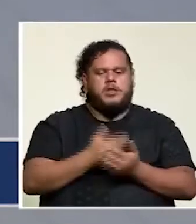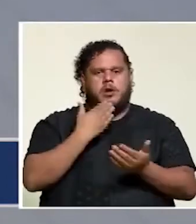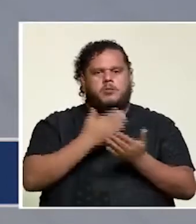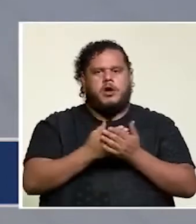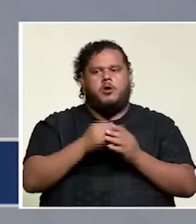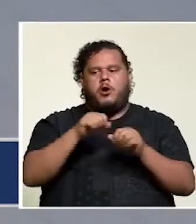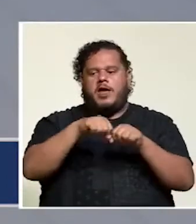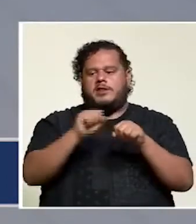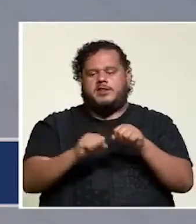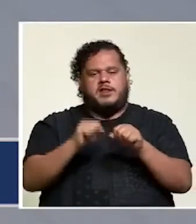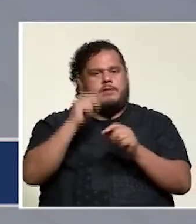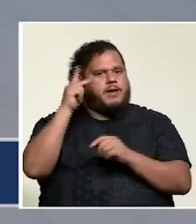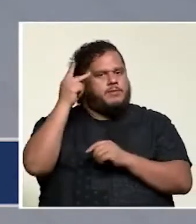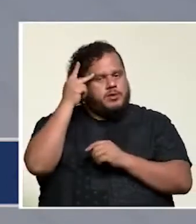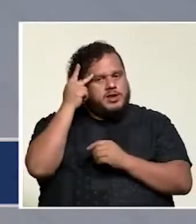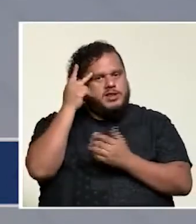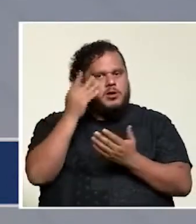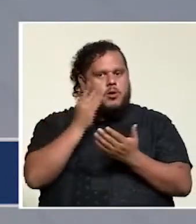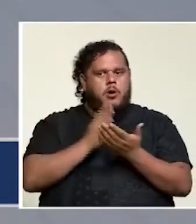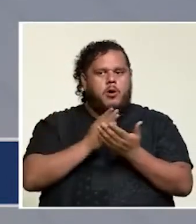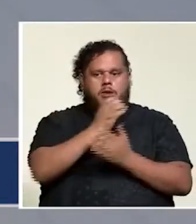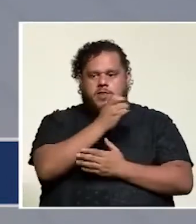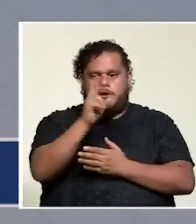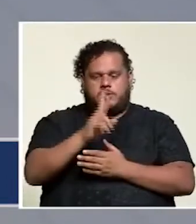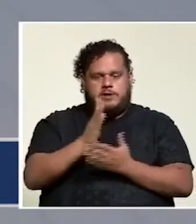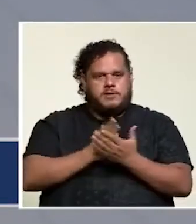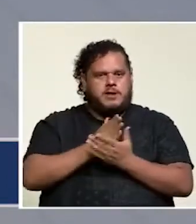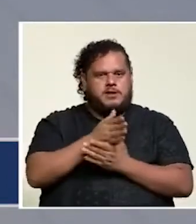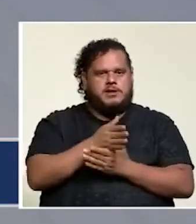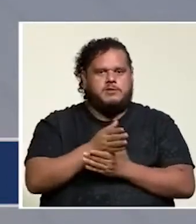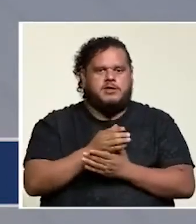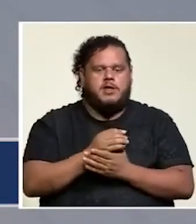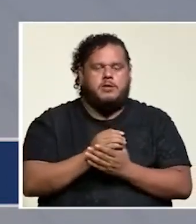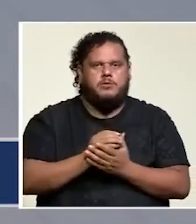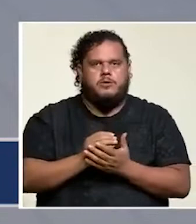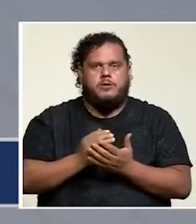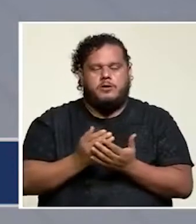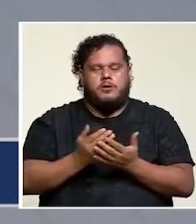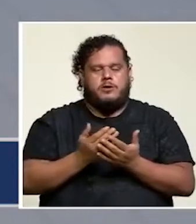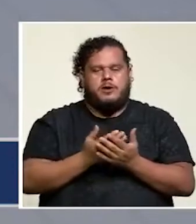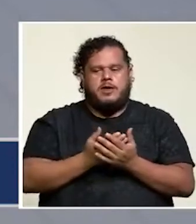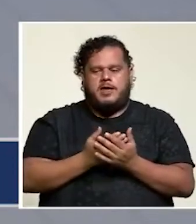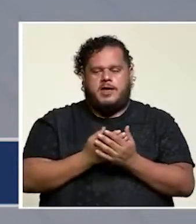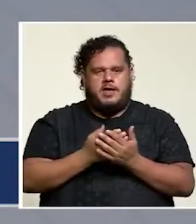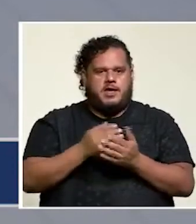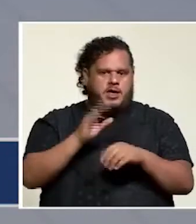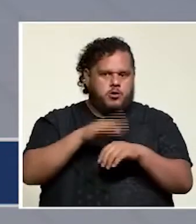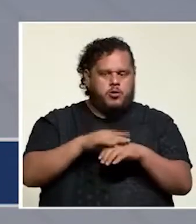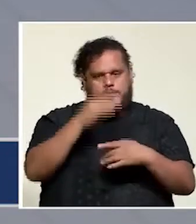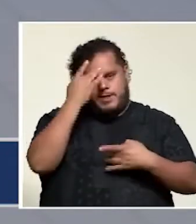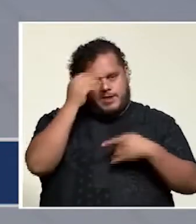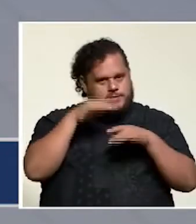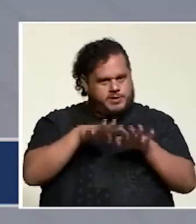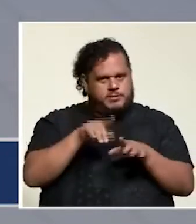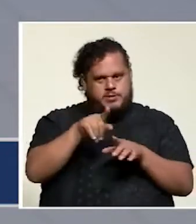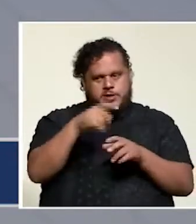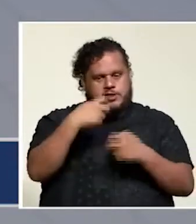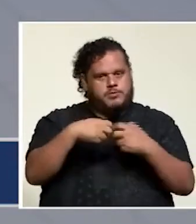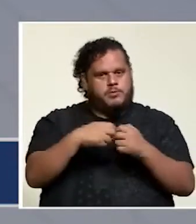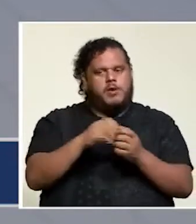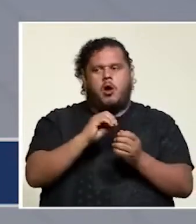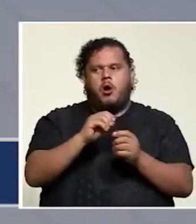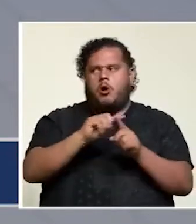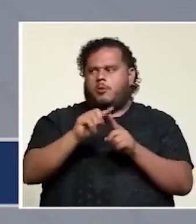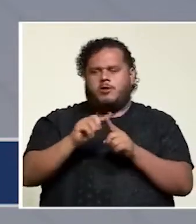sistema político costarricense ha atravesado y sigue atravesando por este shock, ¿verdad?, de la pandemia, por esta crisis, o por